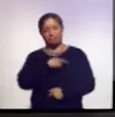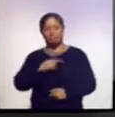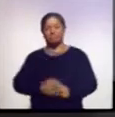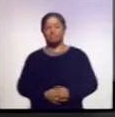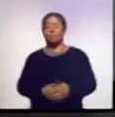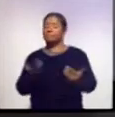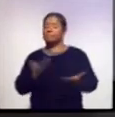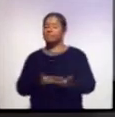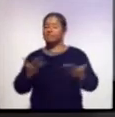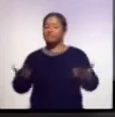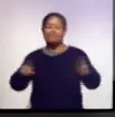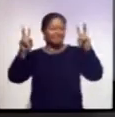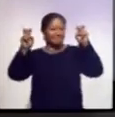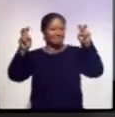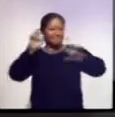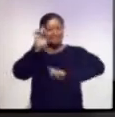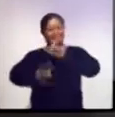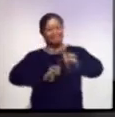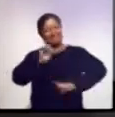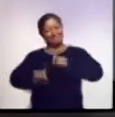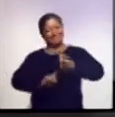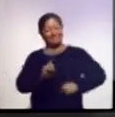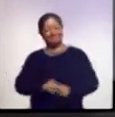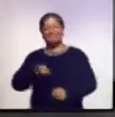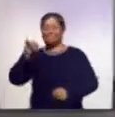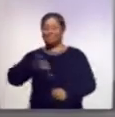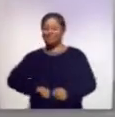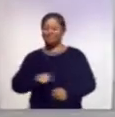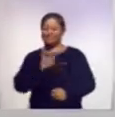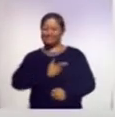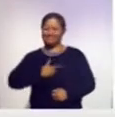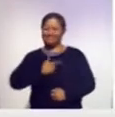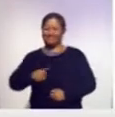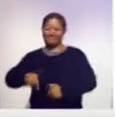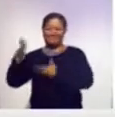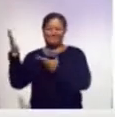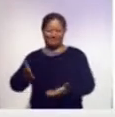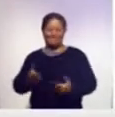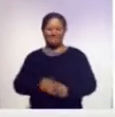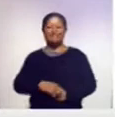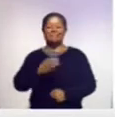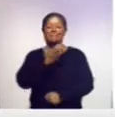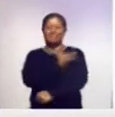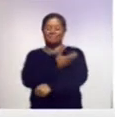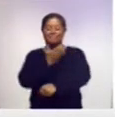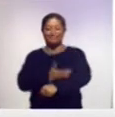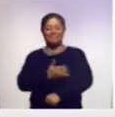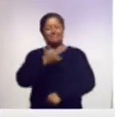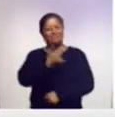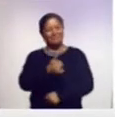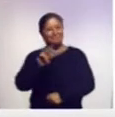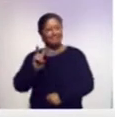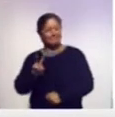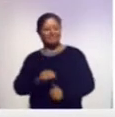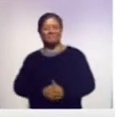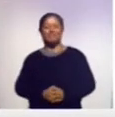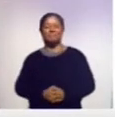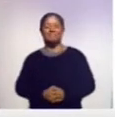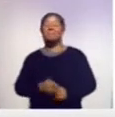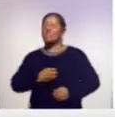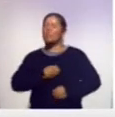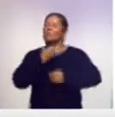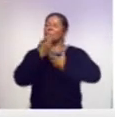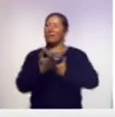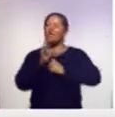Vamos a nuestra sección deportiva y esta tarde es un gusto recibir A mi compañero Giovanni Valdés, el poeta